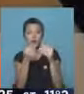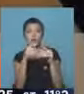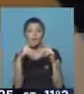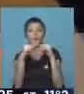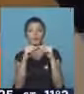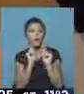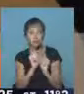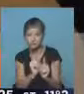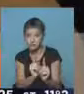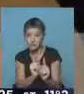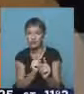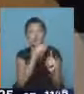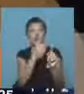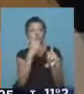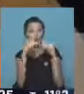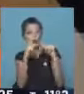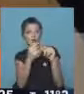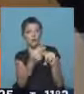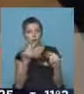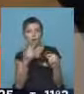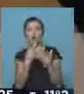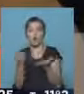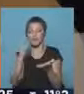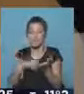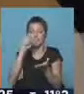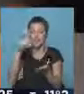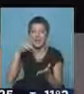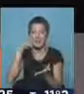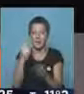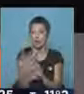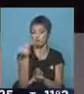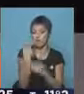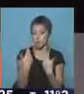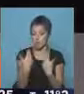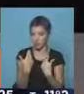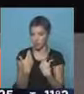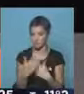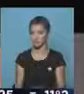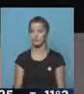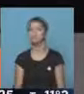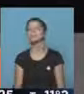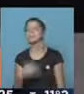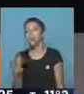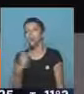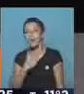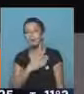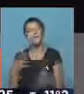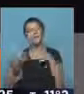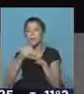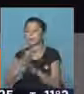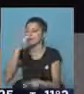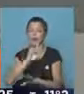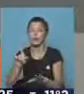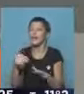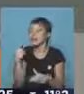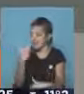por lo que a partir de esos números se podían restablecer las claves. Así que da la impresión de que estos no son precisamente profesionales. No lo sé